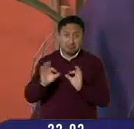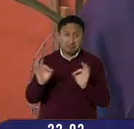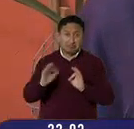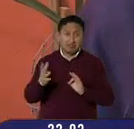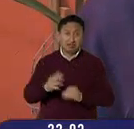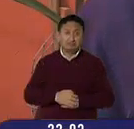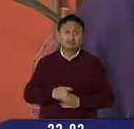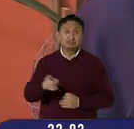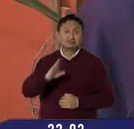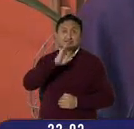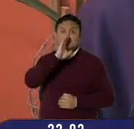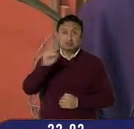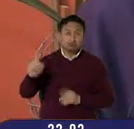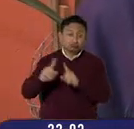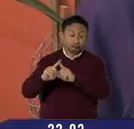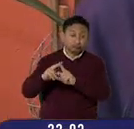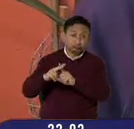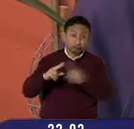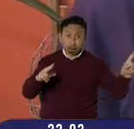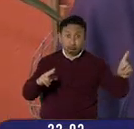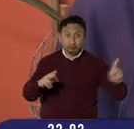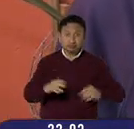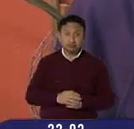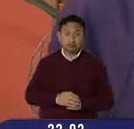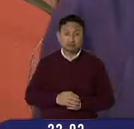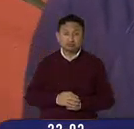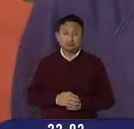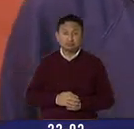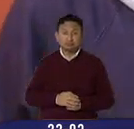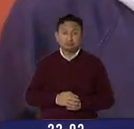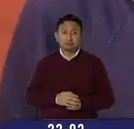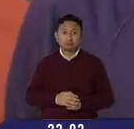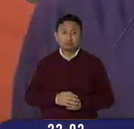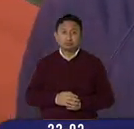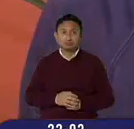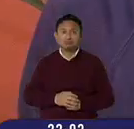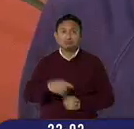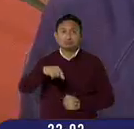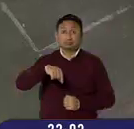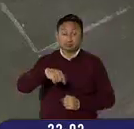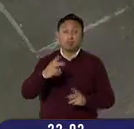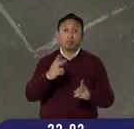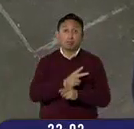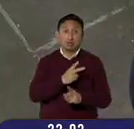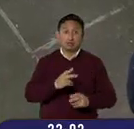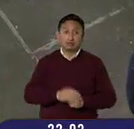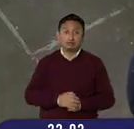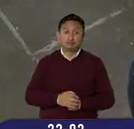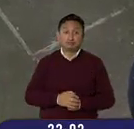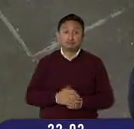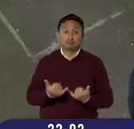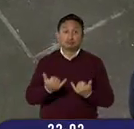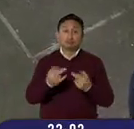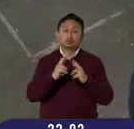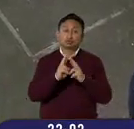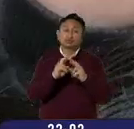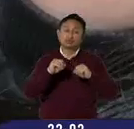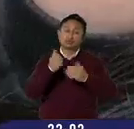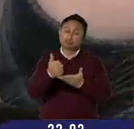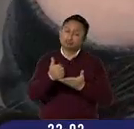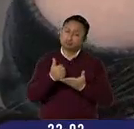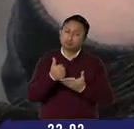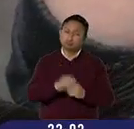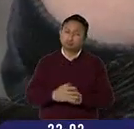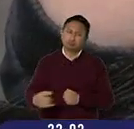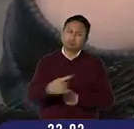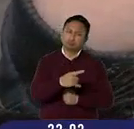El perro siempre se escapa, no es la primera vez. El peligro es latente. Claro, el peligro es latente. Esperan esta vez ser escuchados, que alguien les